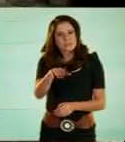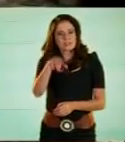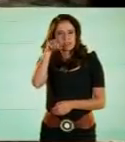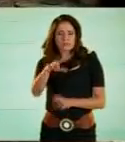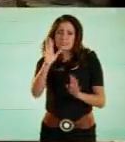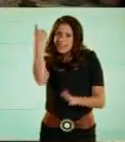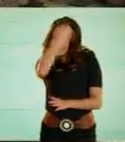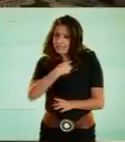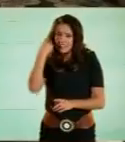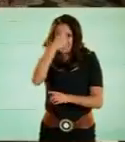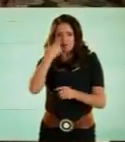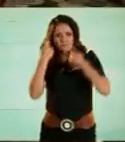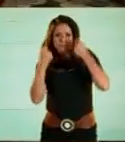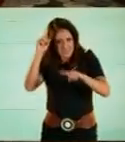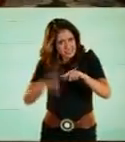Ya quité esa cara.